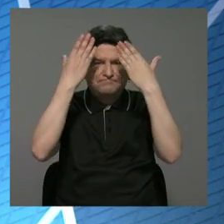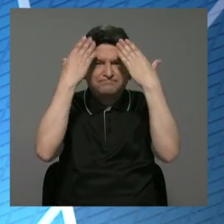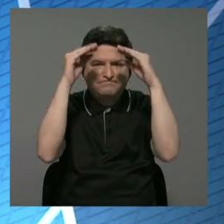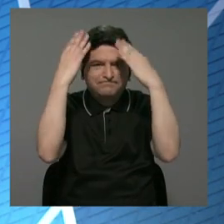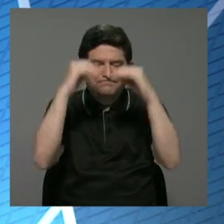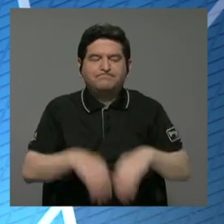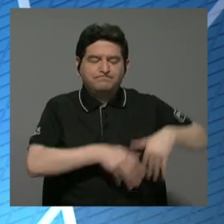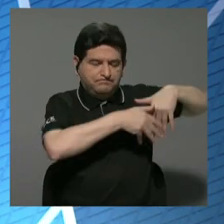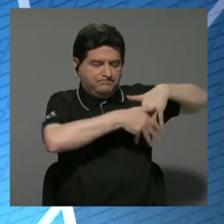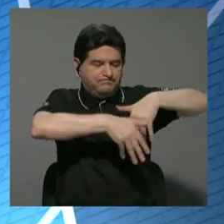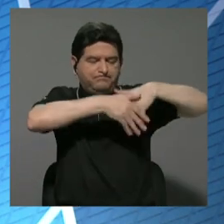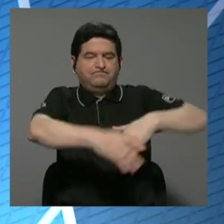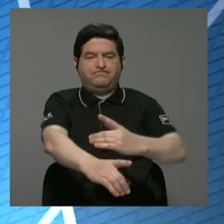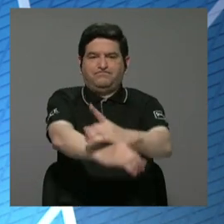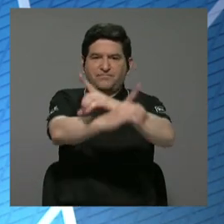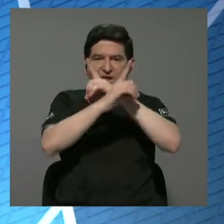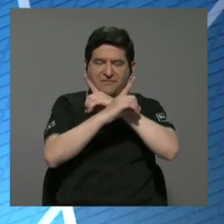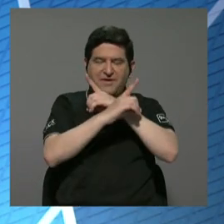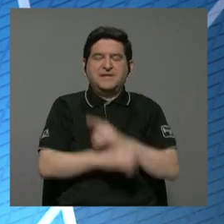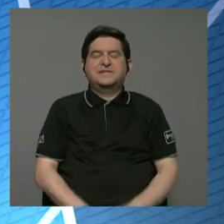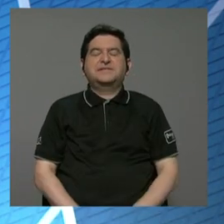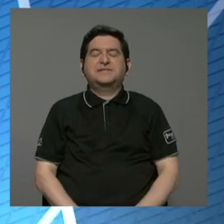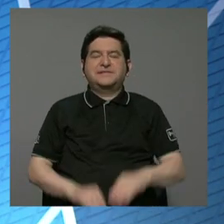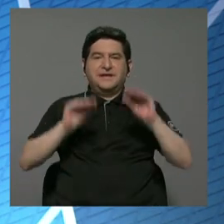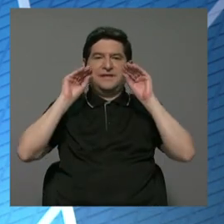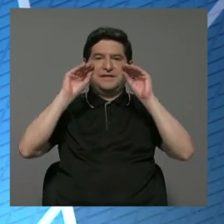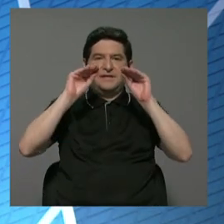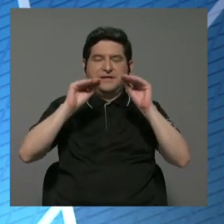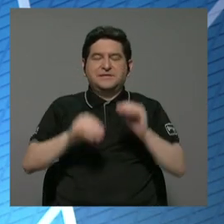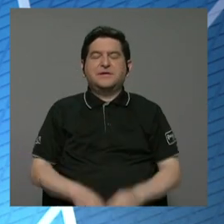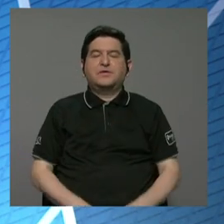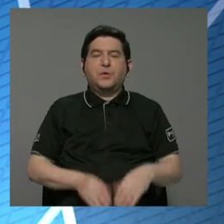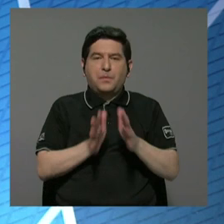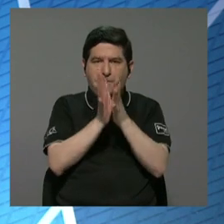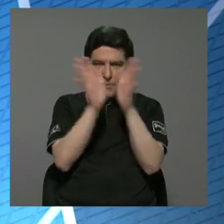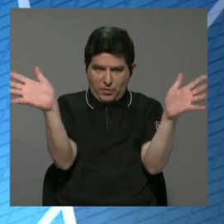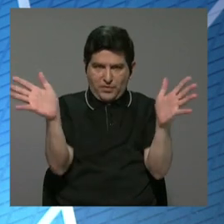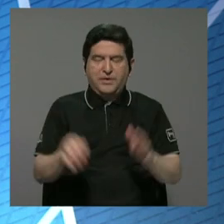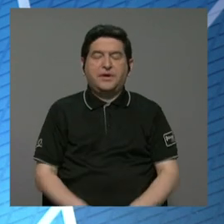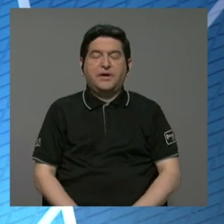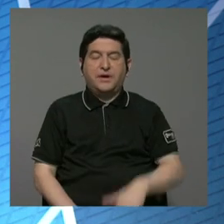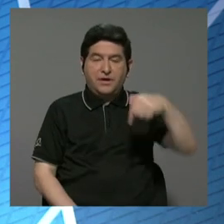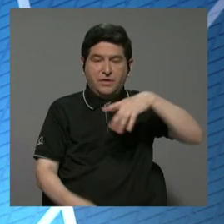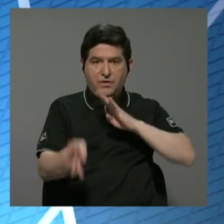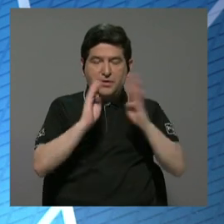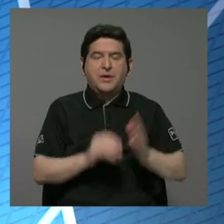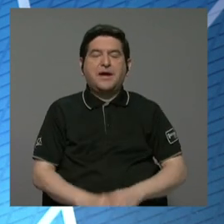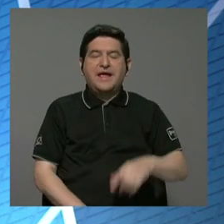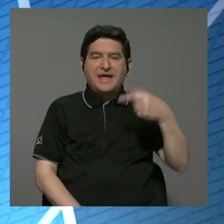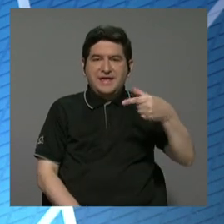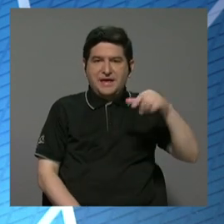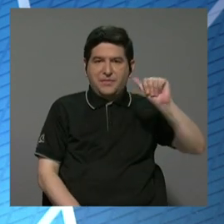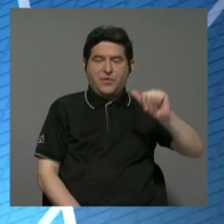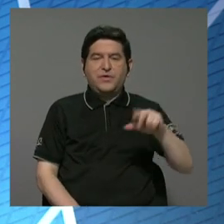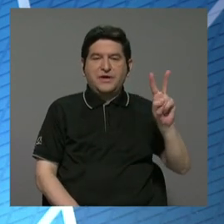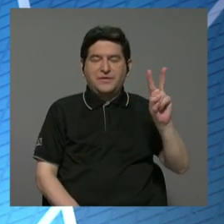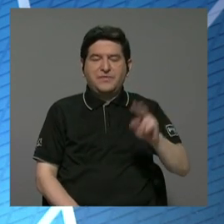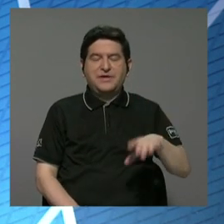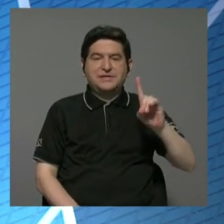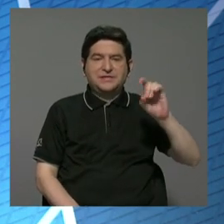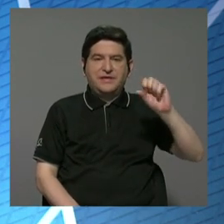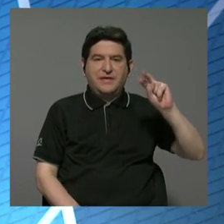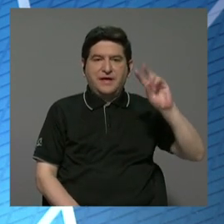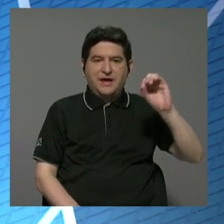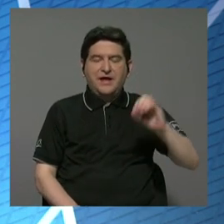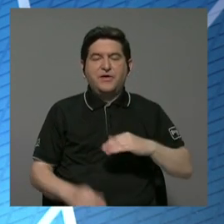información sobre la marcha en defensa de la educación pública. Conversamos con don Guillermo Acuña, vicedecano de la Facultad